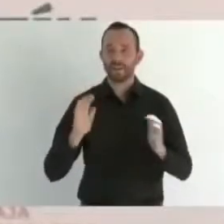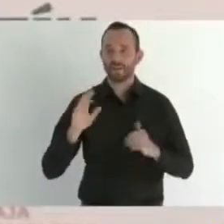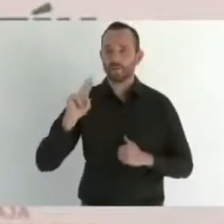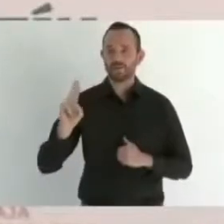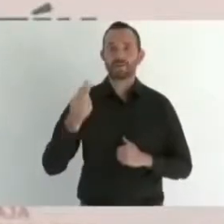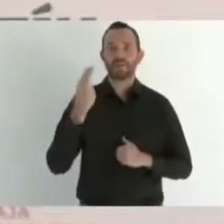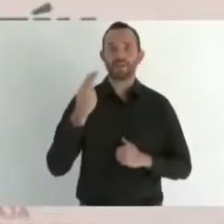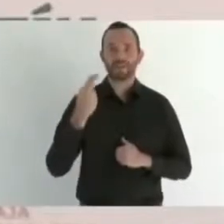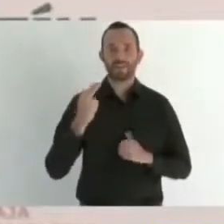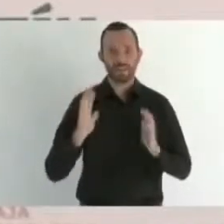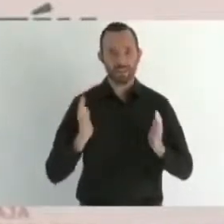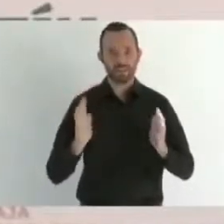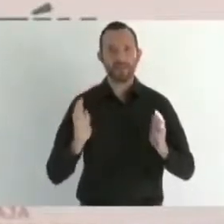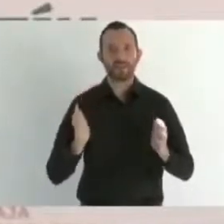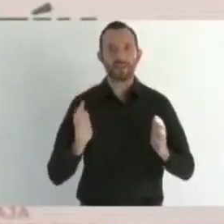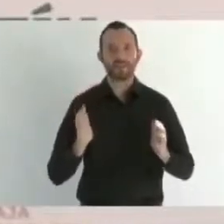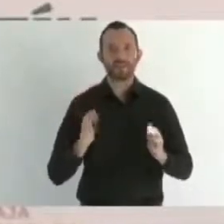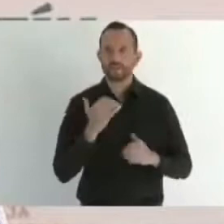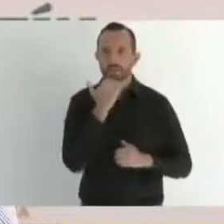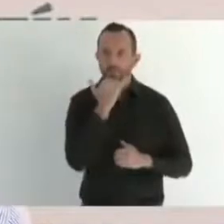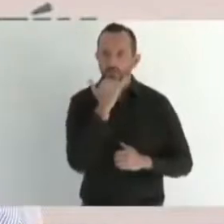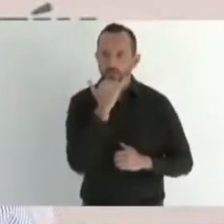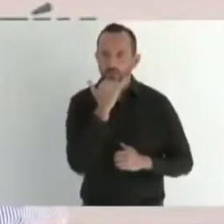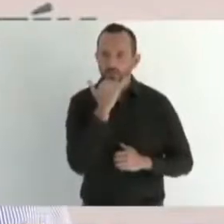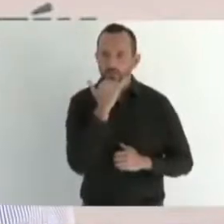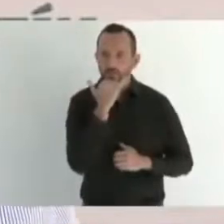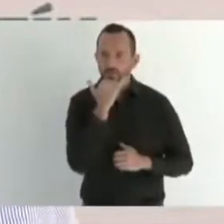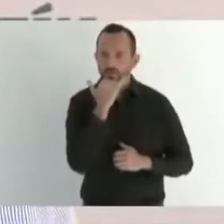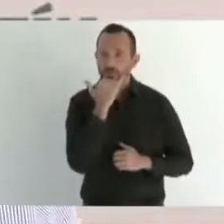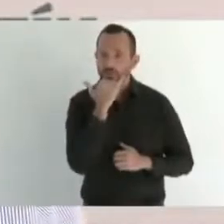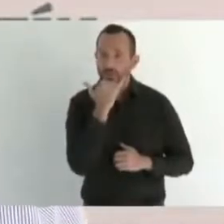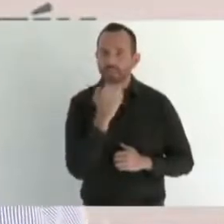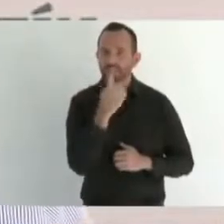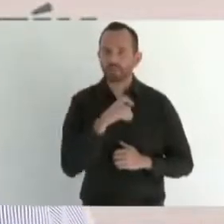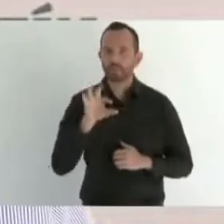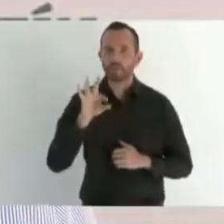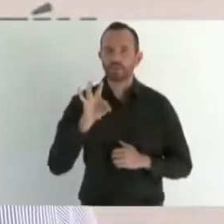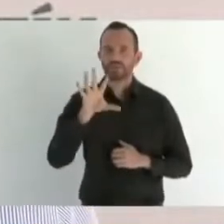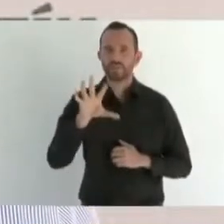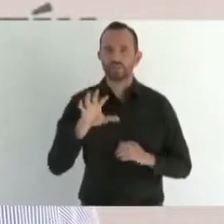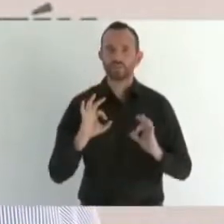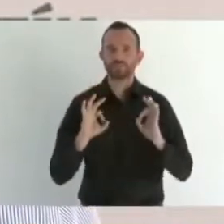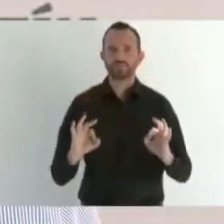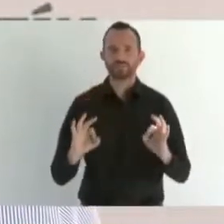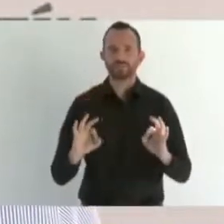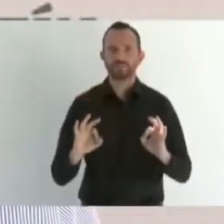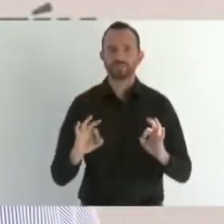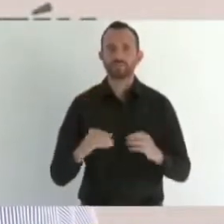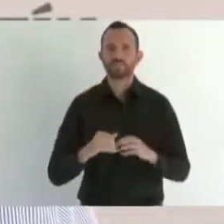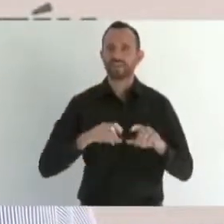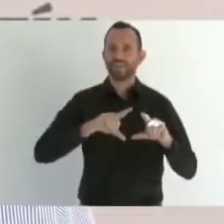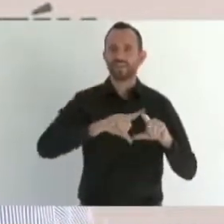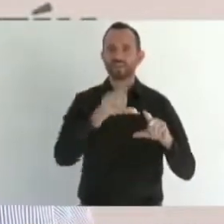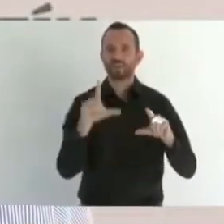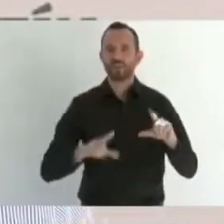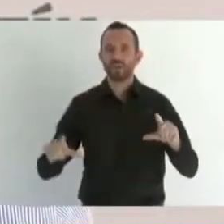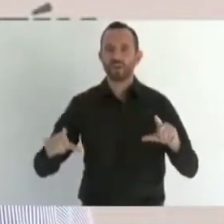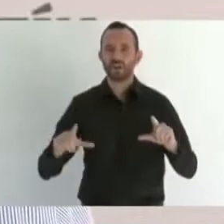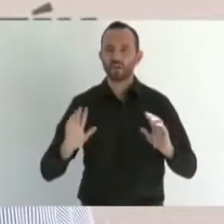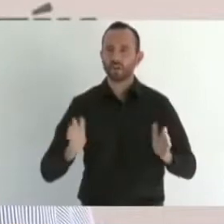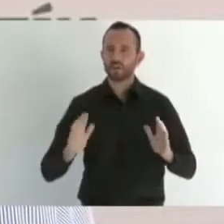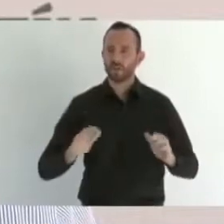145 corrijo en todo el país que